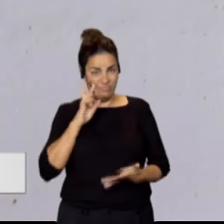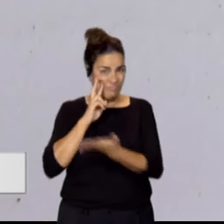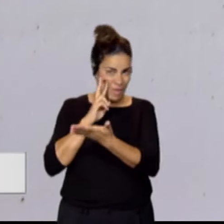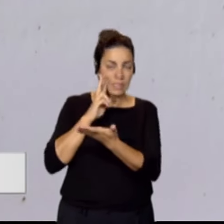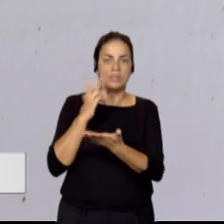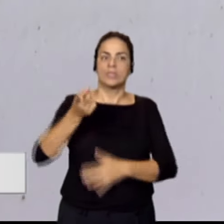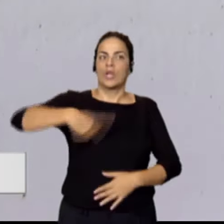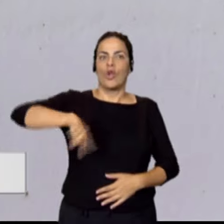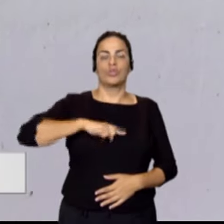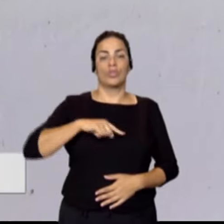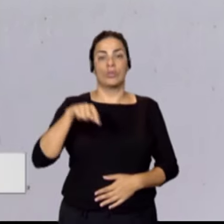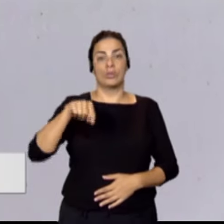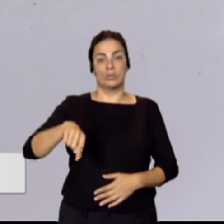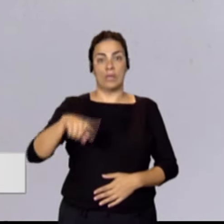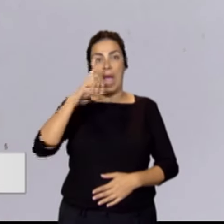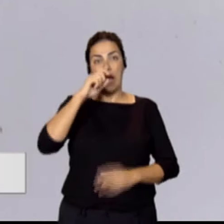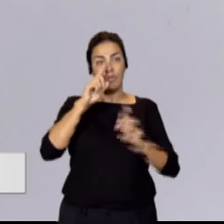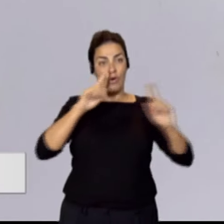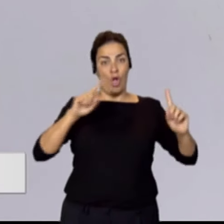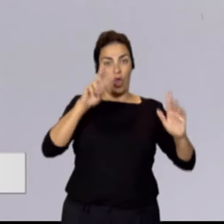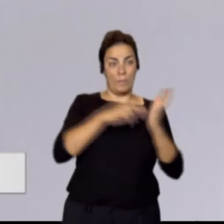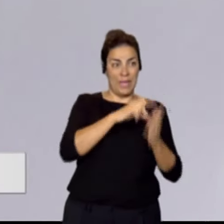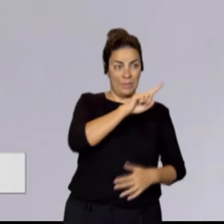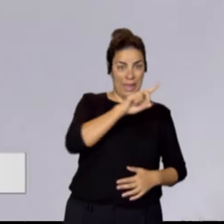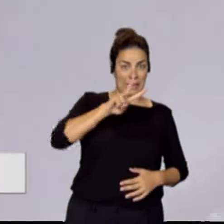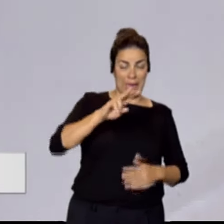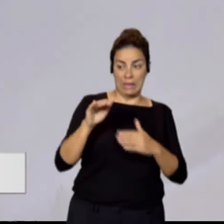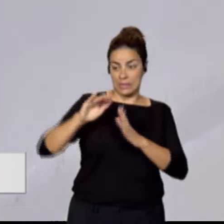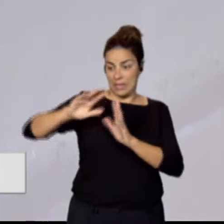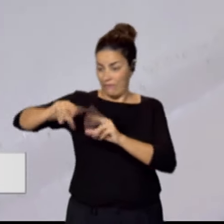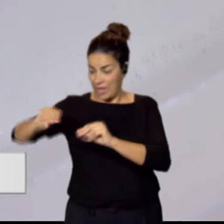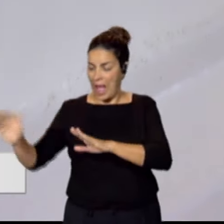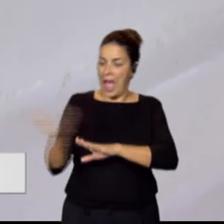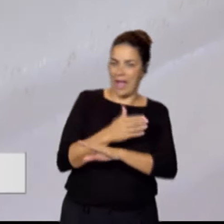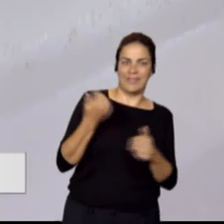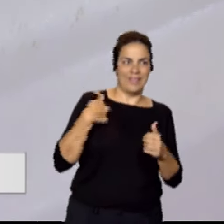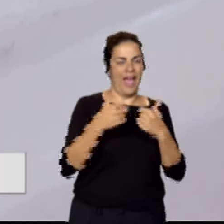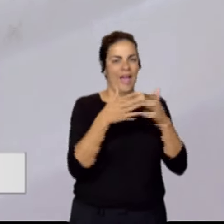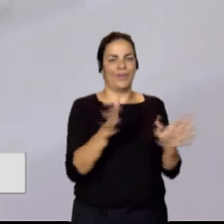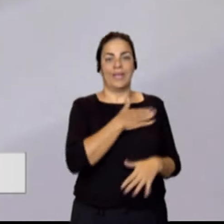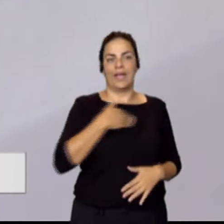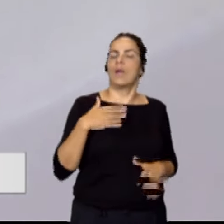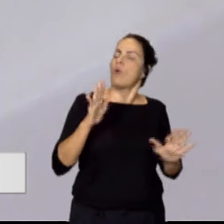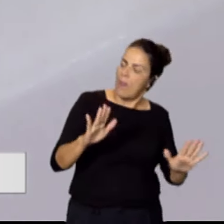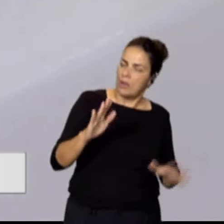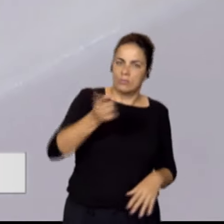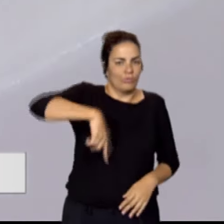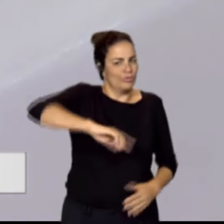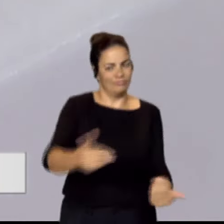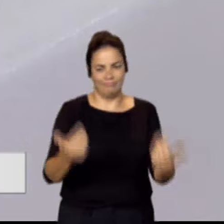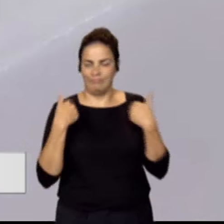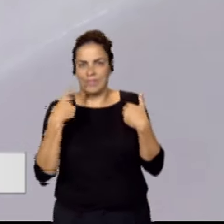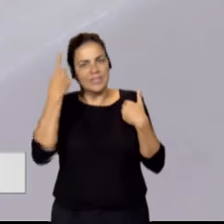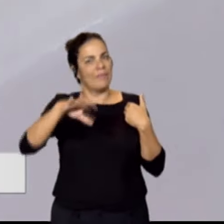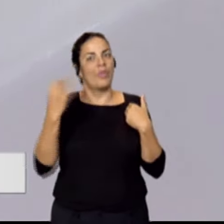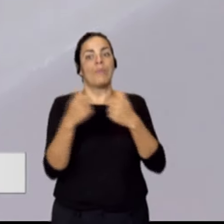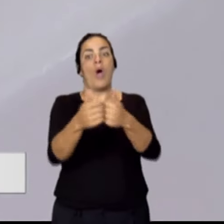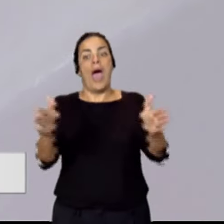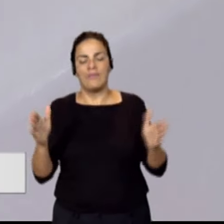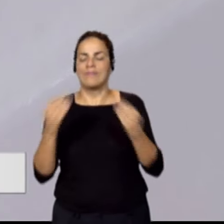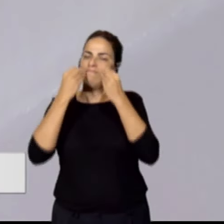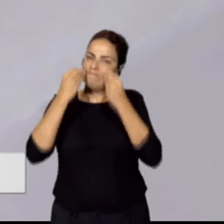abrir antes de finalizar el año 2023 pero consideramos que es nuestra responsabilidad el abrir y abrir en condiciones no porque para que los